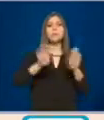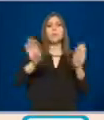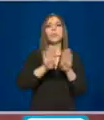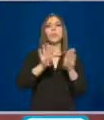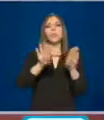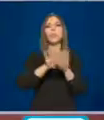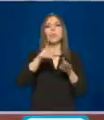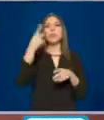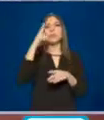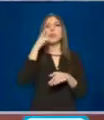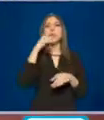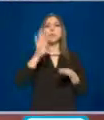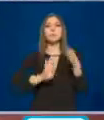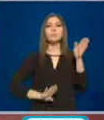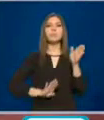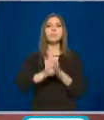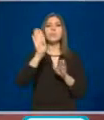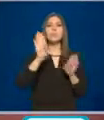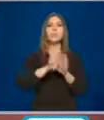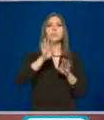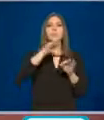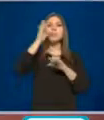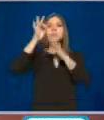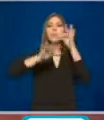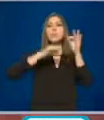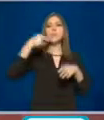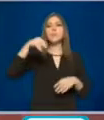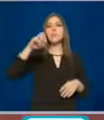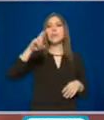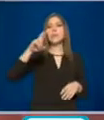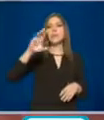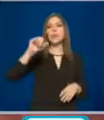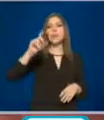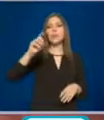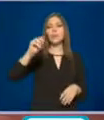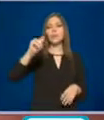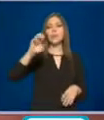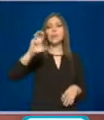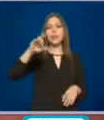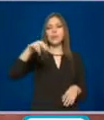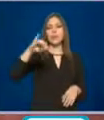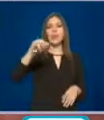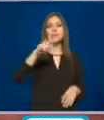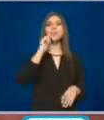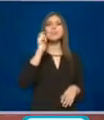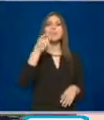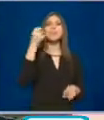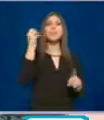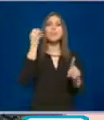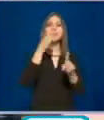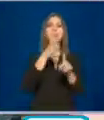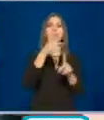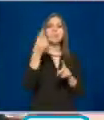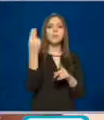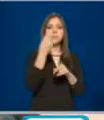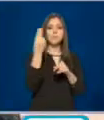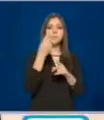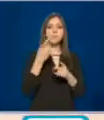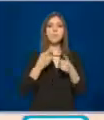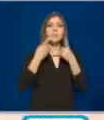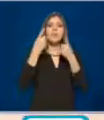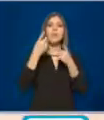Claro. La mercadotecnia, lo que te lleva a su objetivo, su misión, es